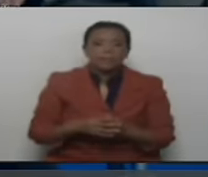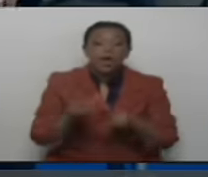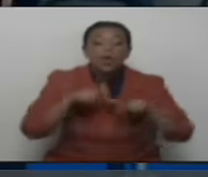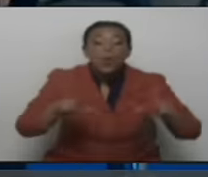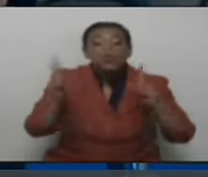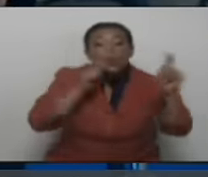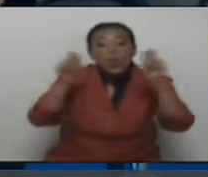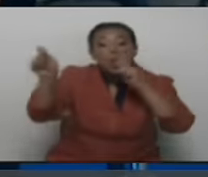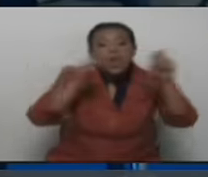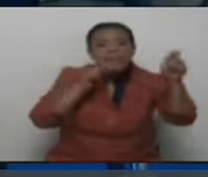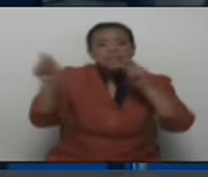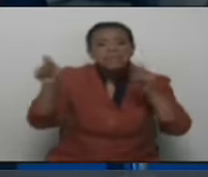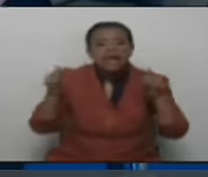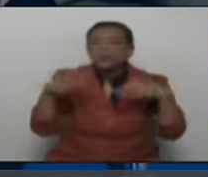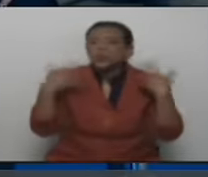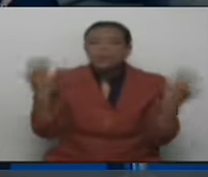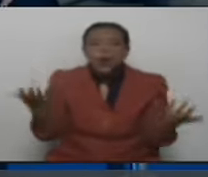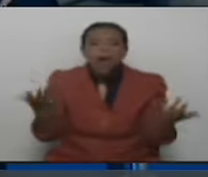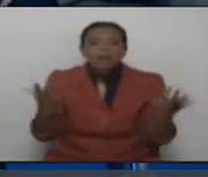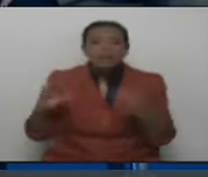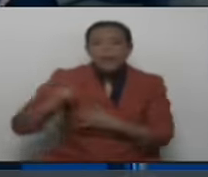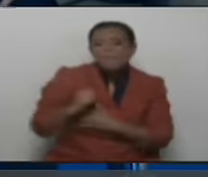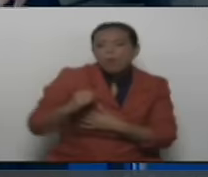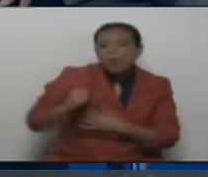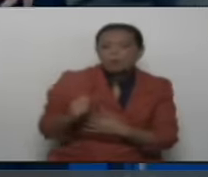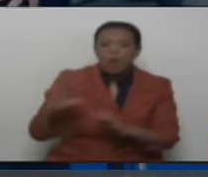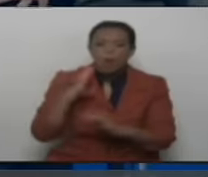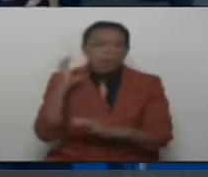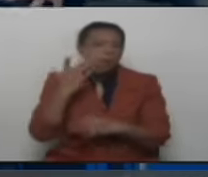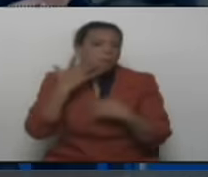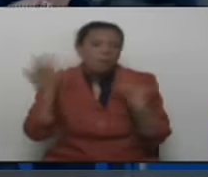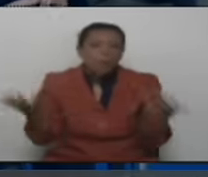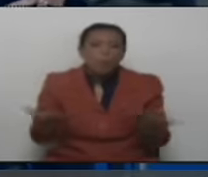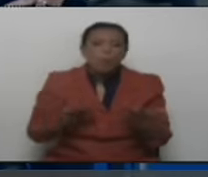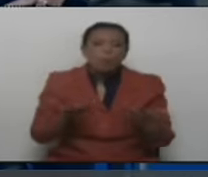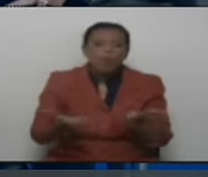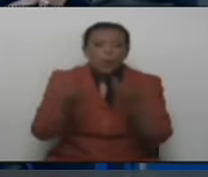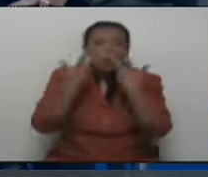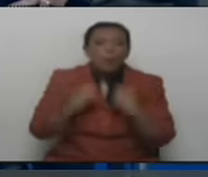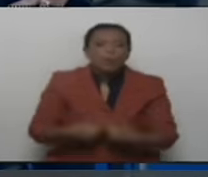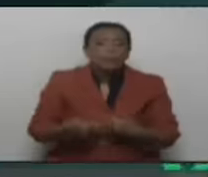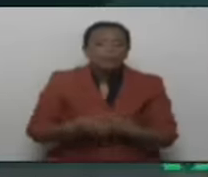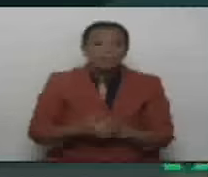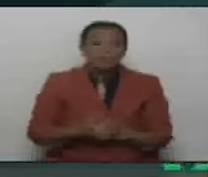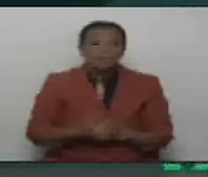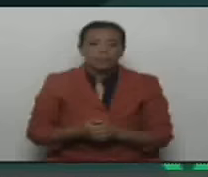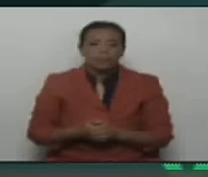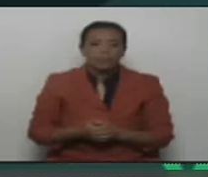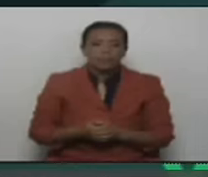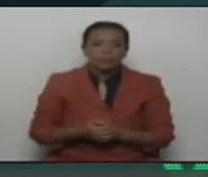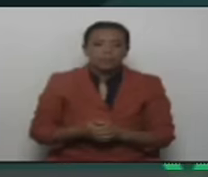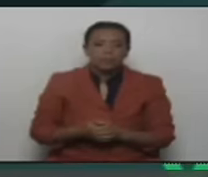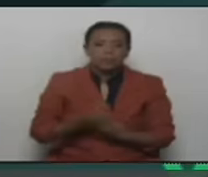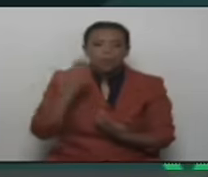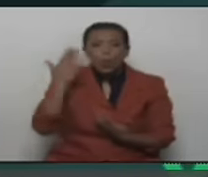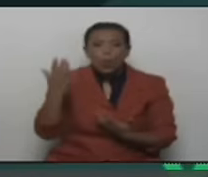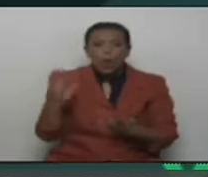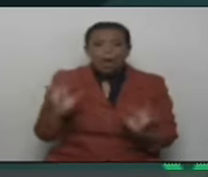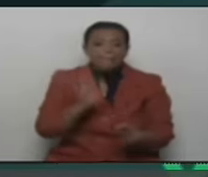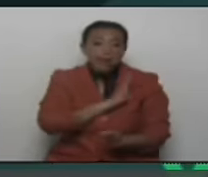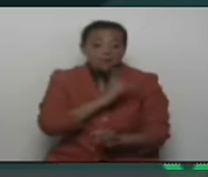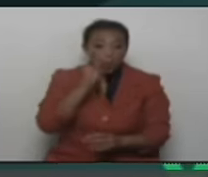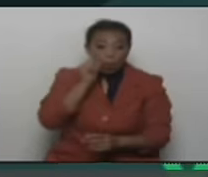turistas por lancha. No entiendo si estaba en Bogotá, cómo, pero bueno. Nosotros somos los operadores turísticos